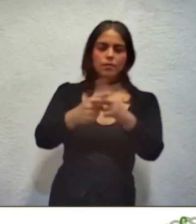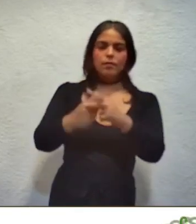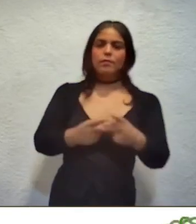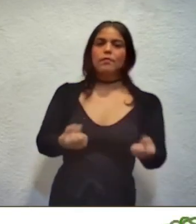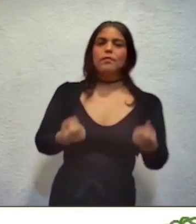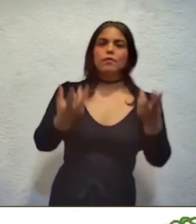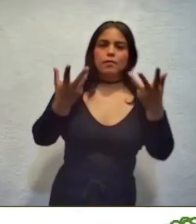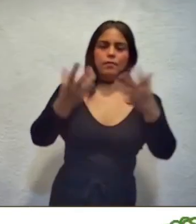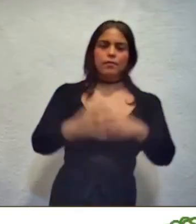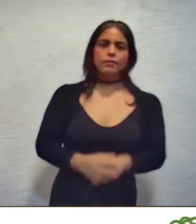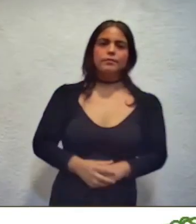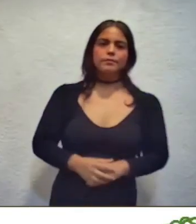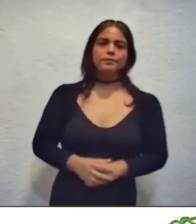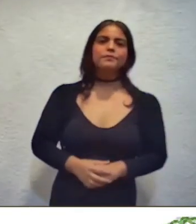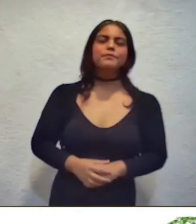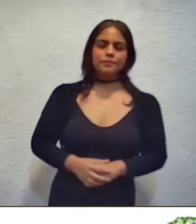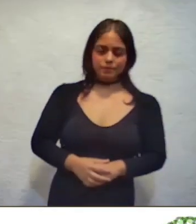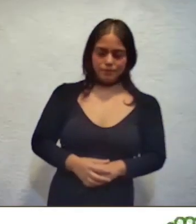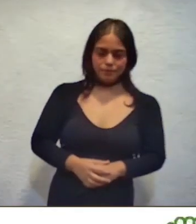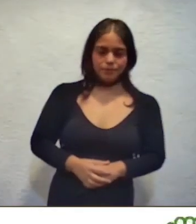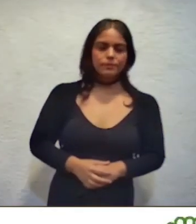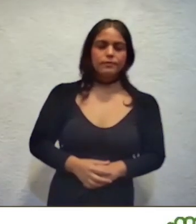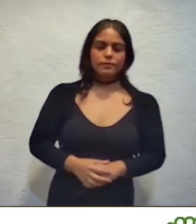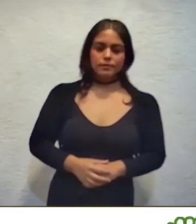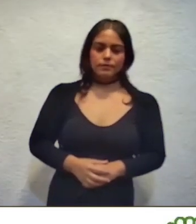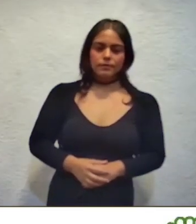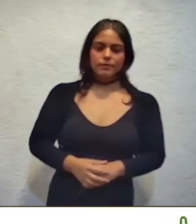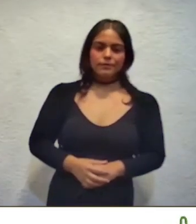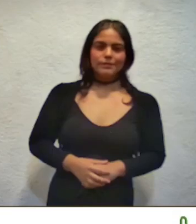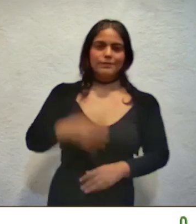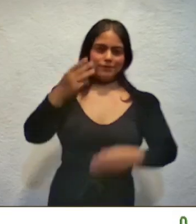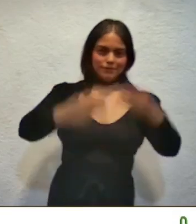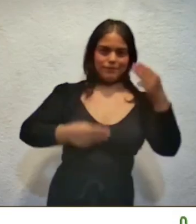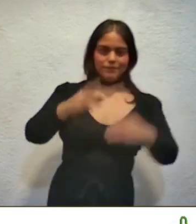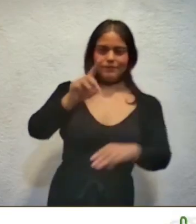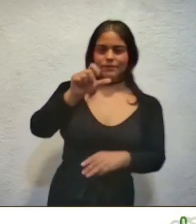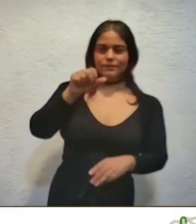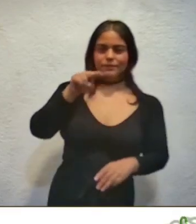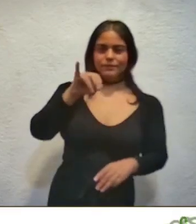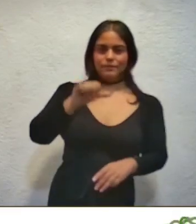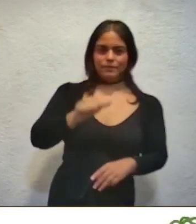favor. Con su autorización, magistrada presidenta. Magistrado Daniel Preciado